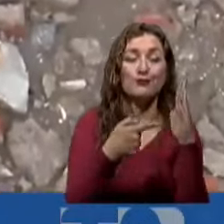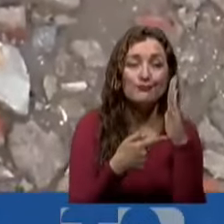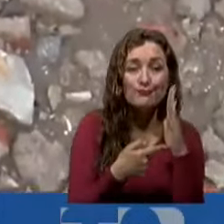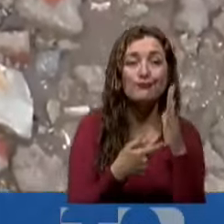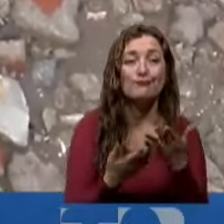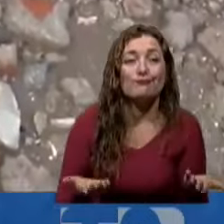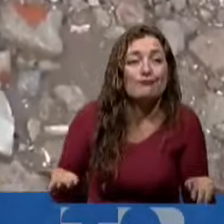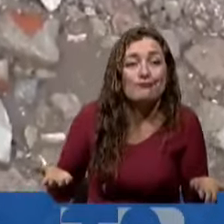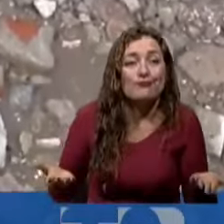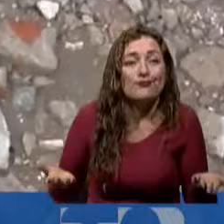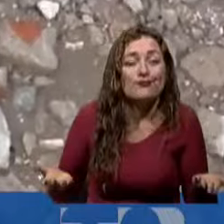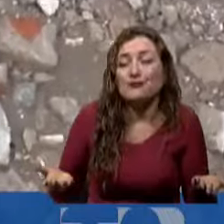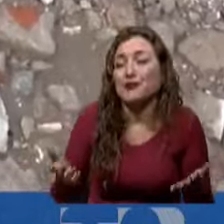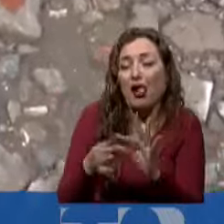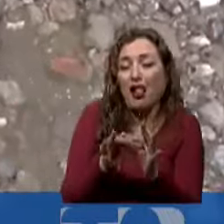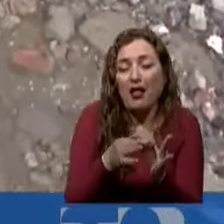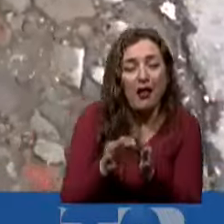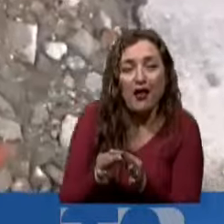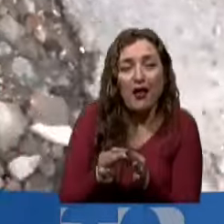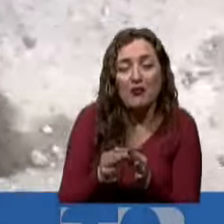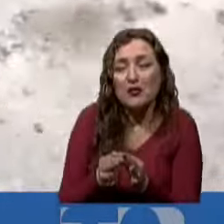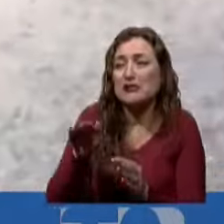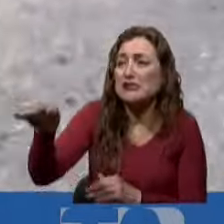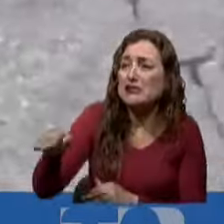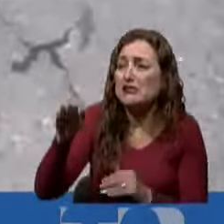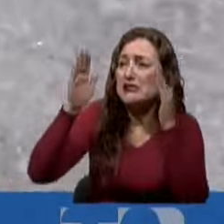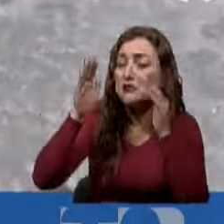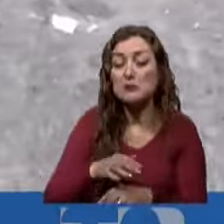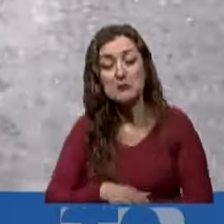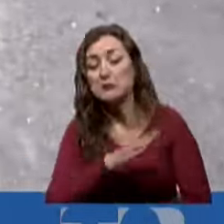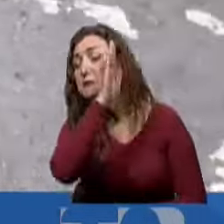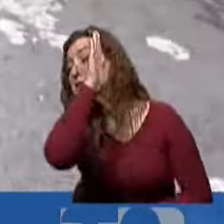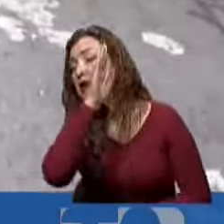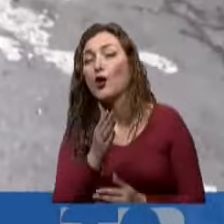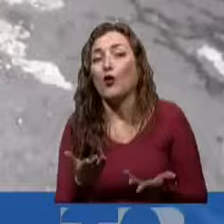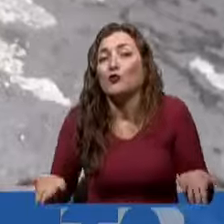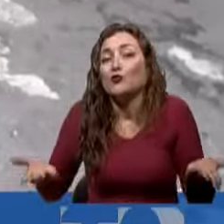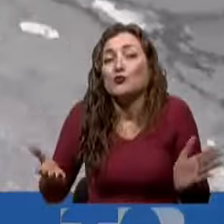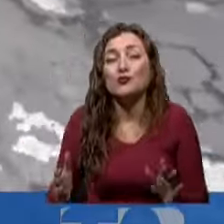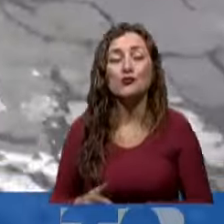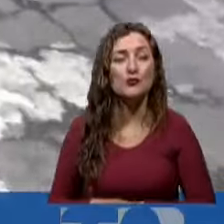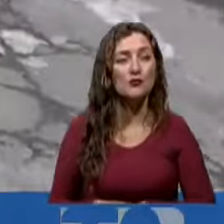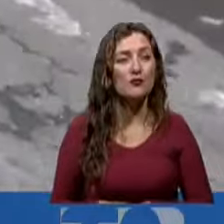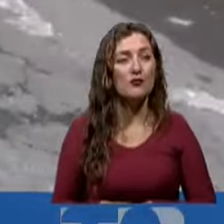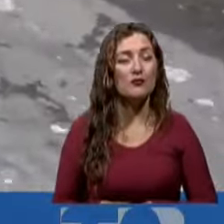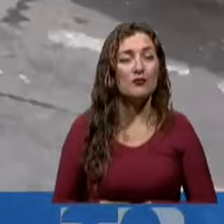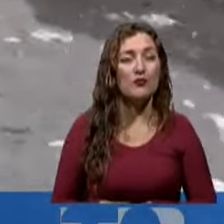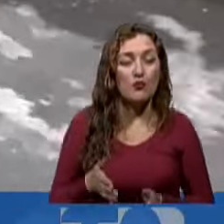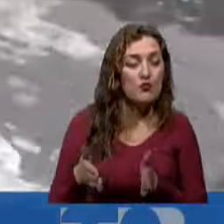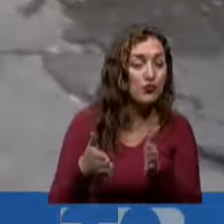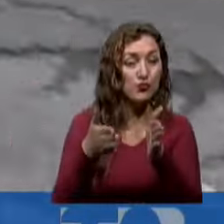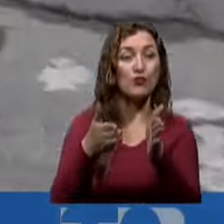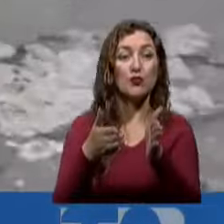impuestos, evidentemente no les arreglan, no les dan oído a las autoridades municipales en este caso. Como ven, es una de las